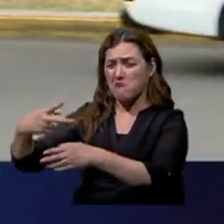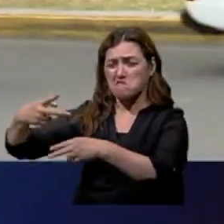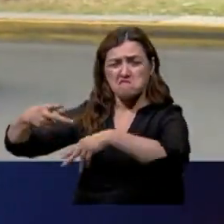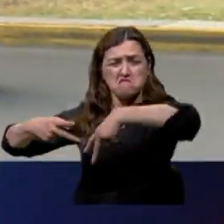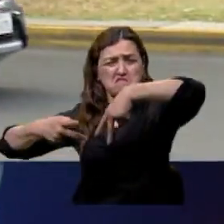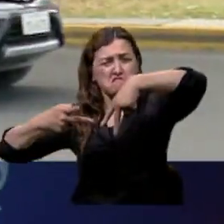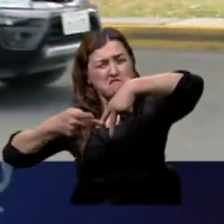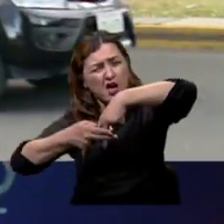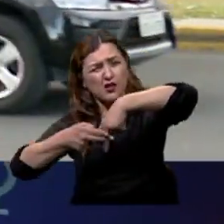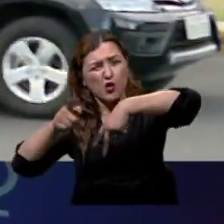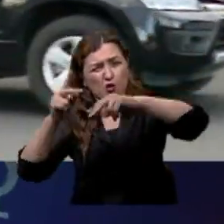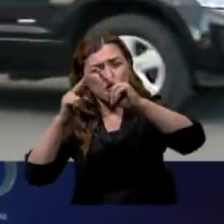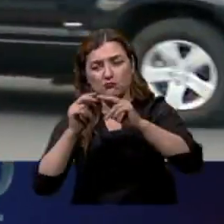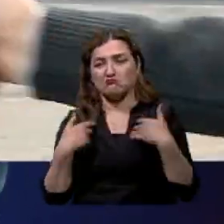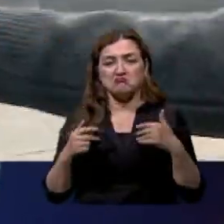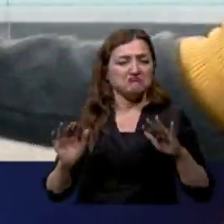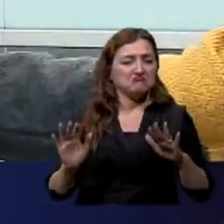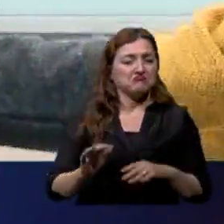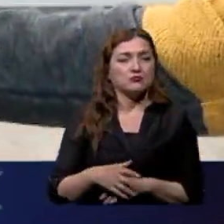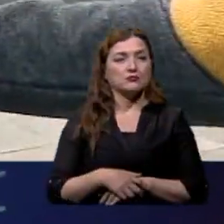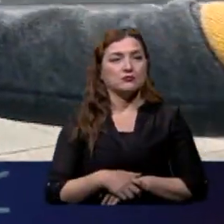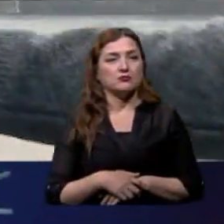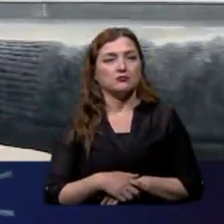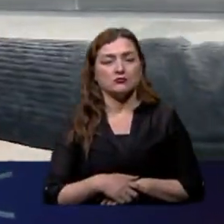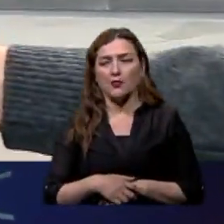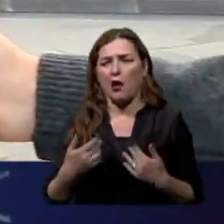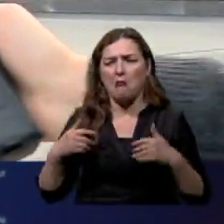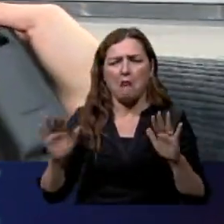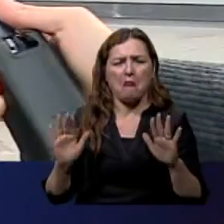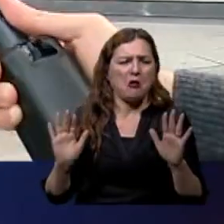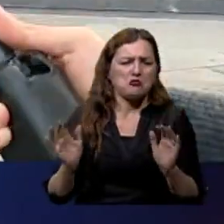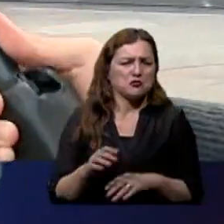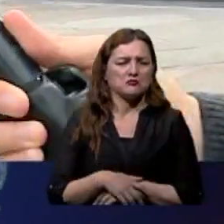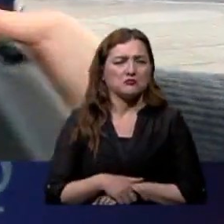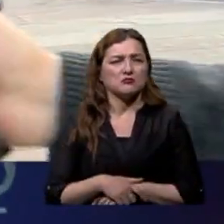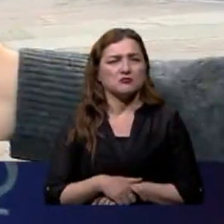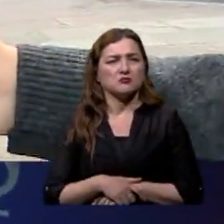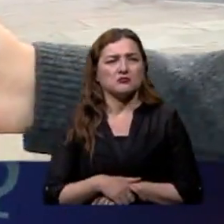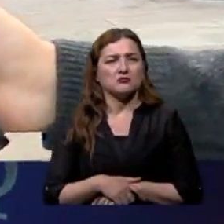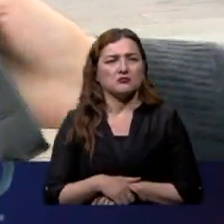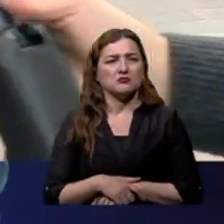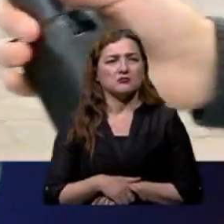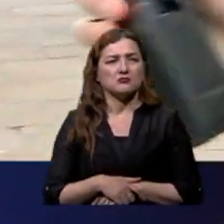amputación. No realmente. Amputaciones.